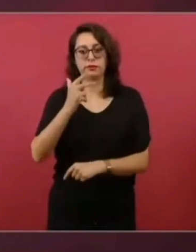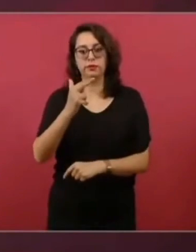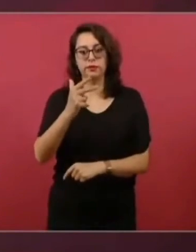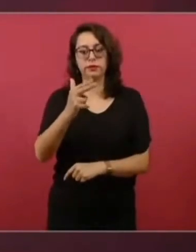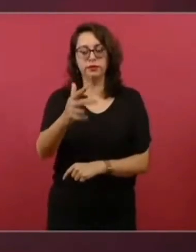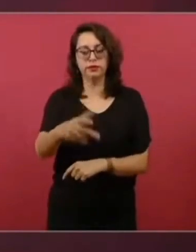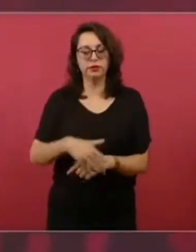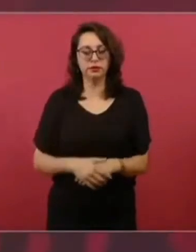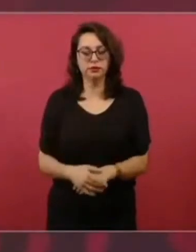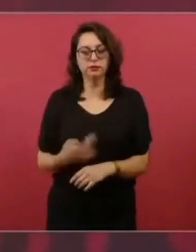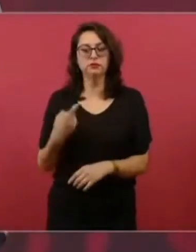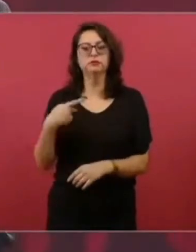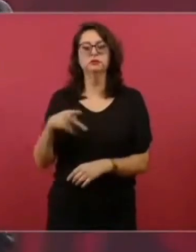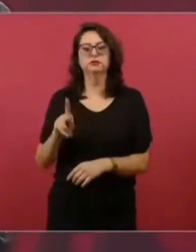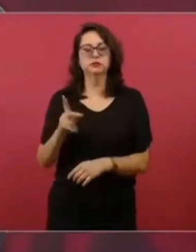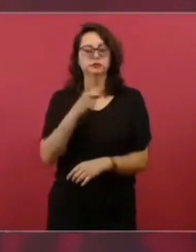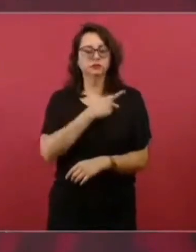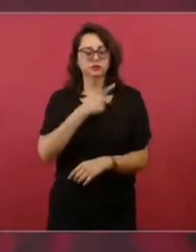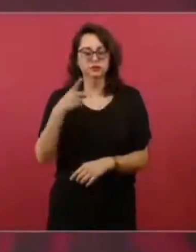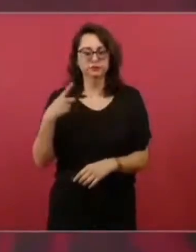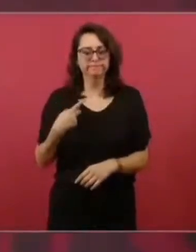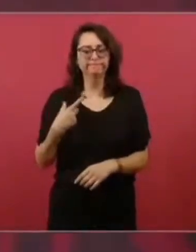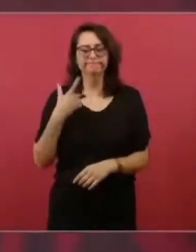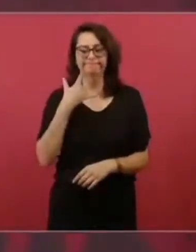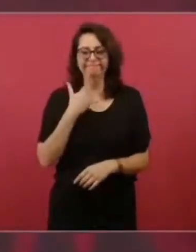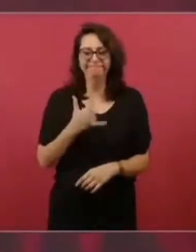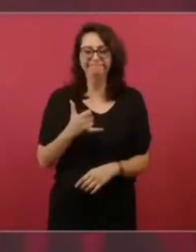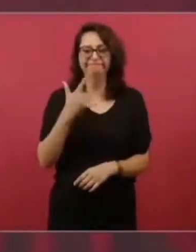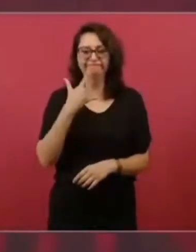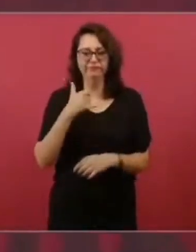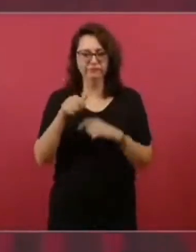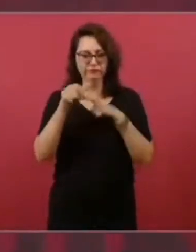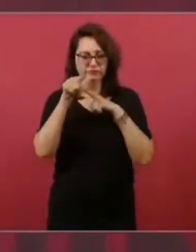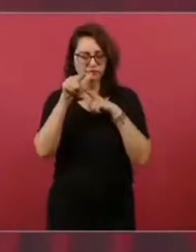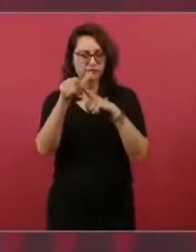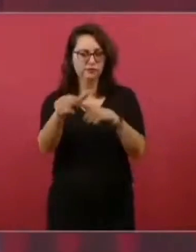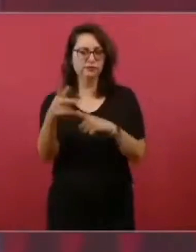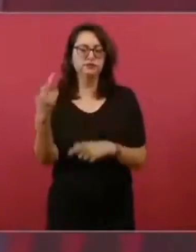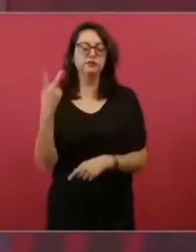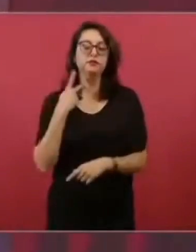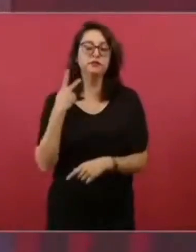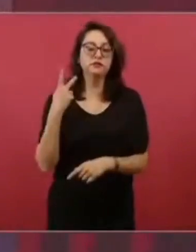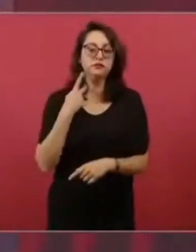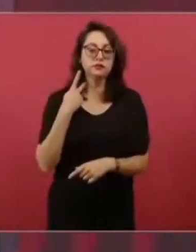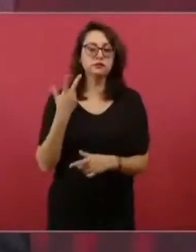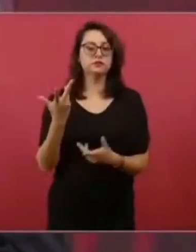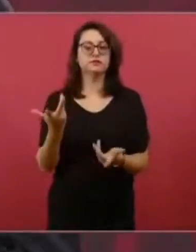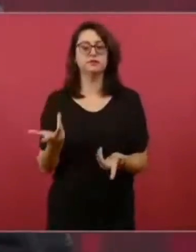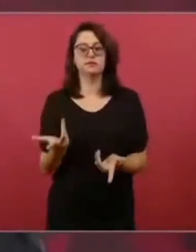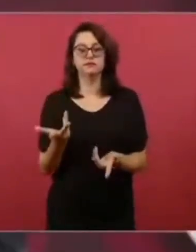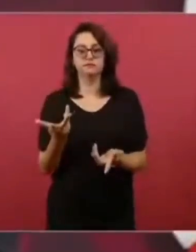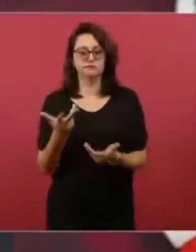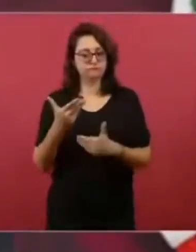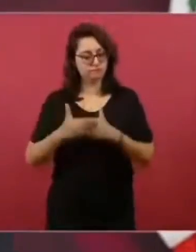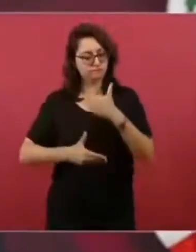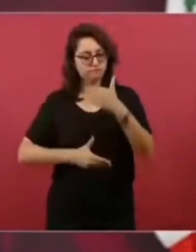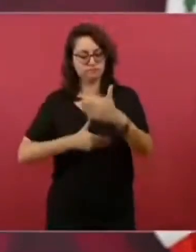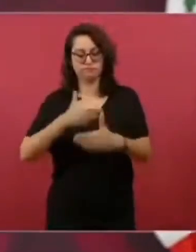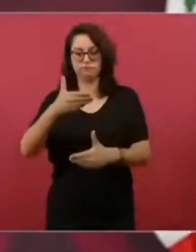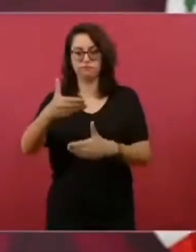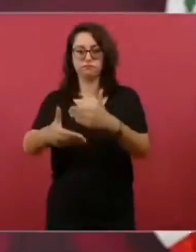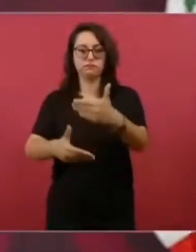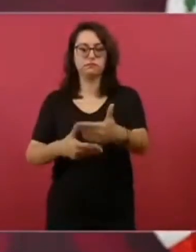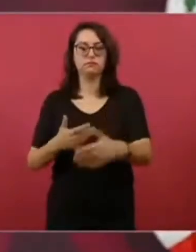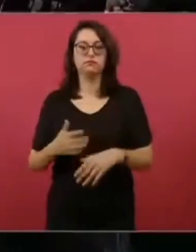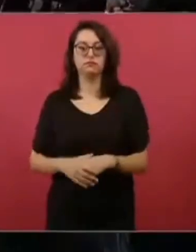tenemos que seguir, darle continuidad a la política que se está llevando a cabo. Y es muy